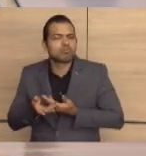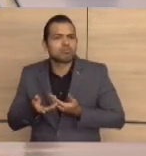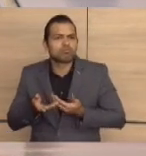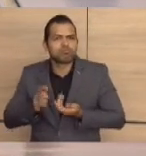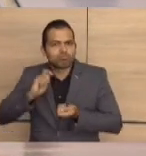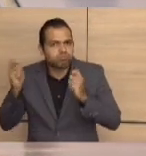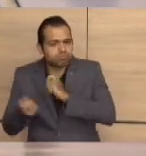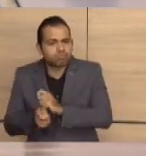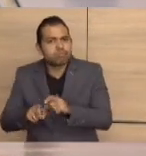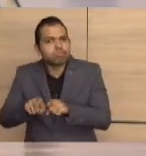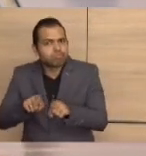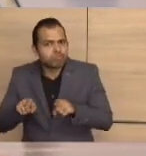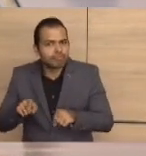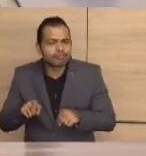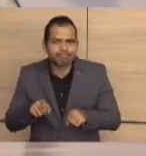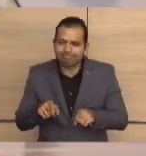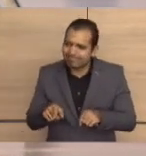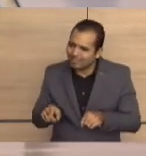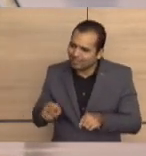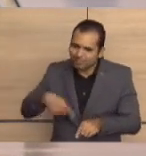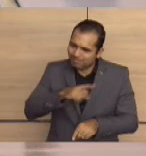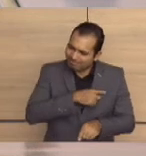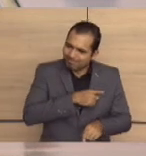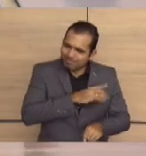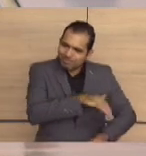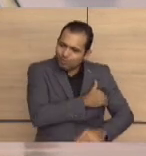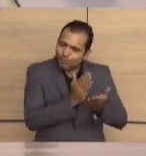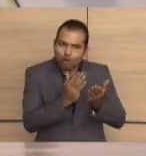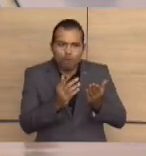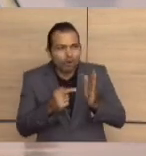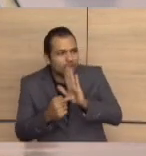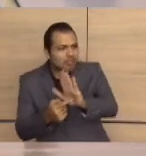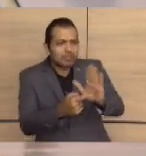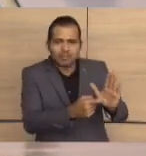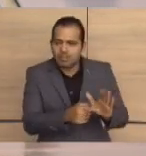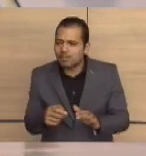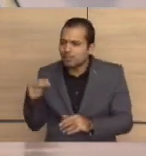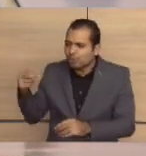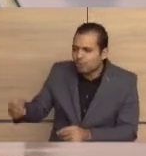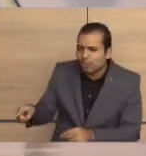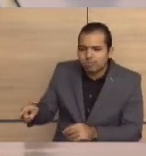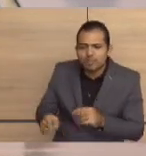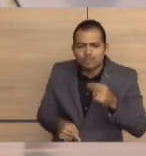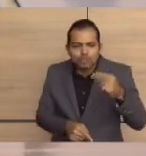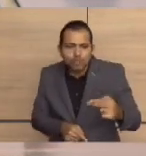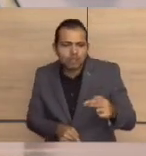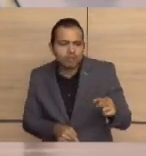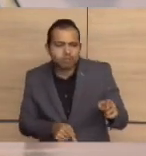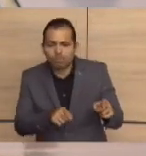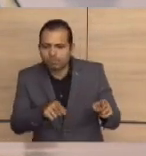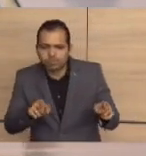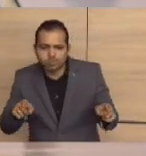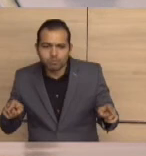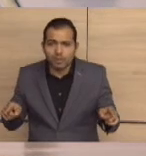y evidentemente sobre eso pueden narrar sus propias historias. Y entonces Colombia, un país de